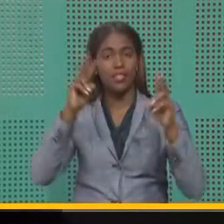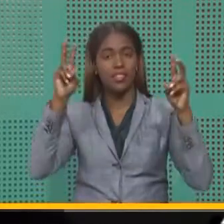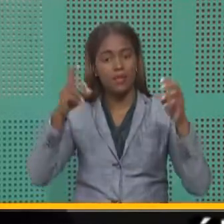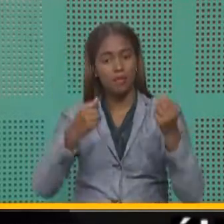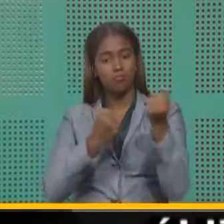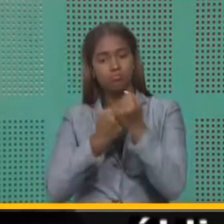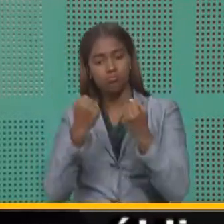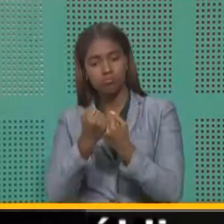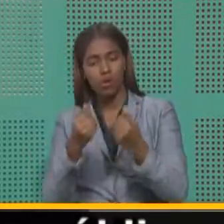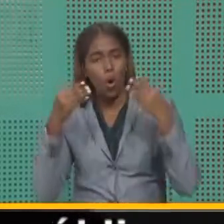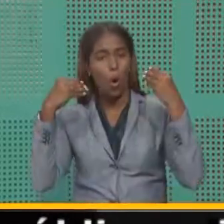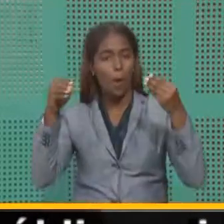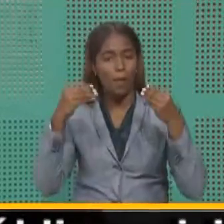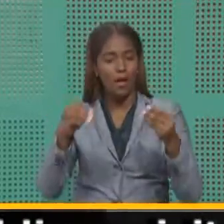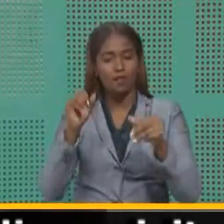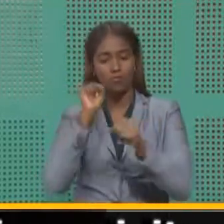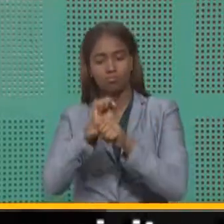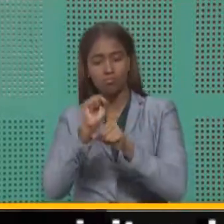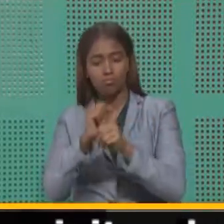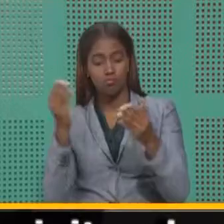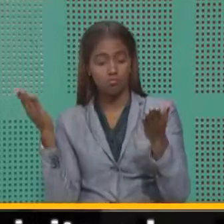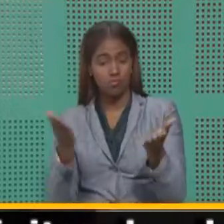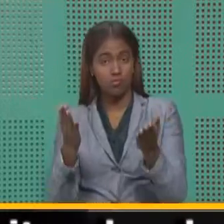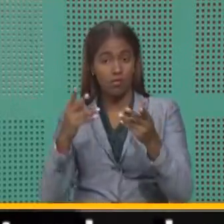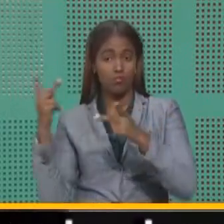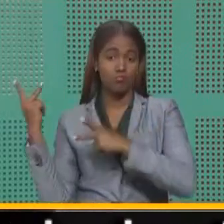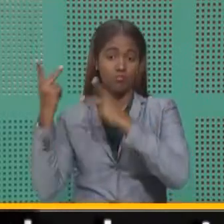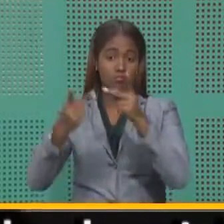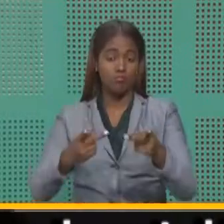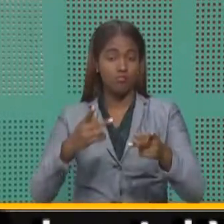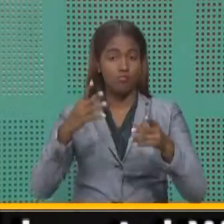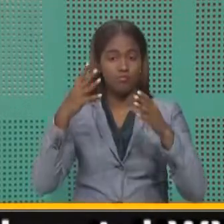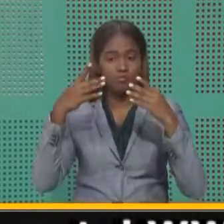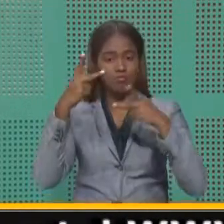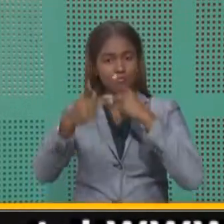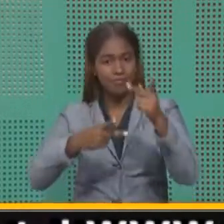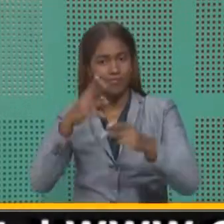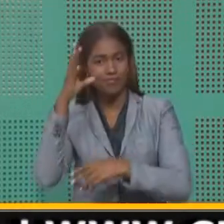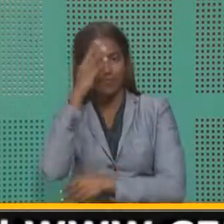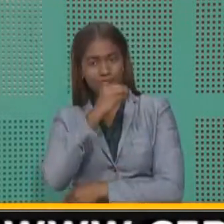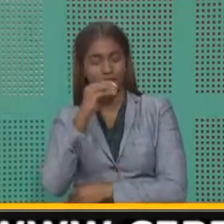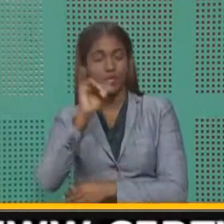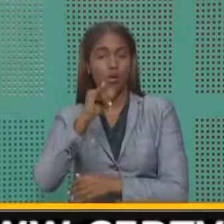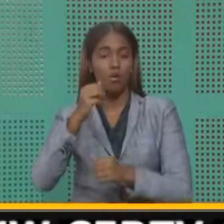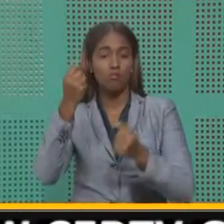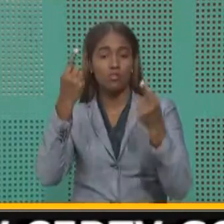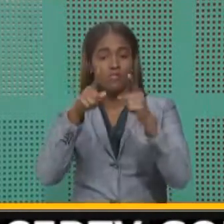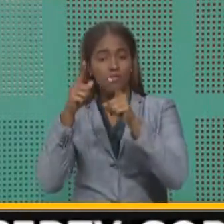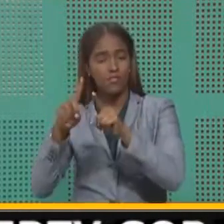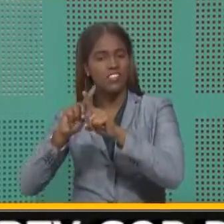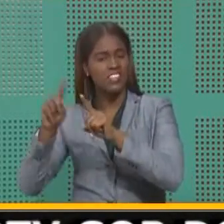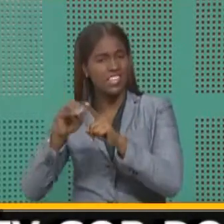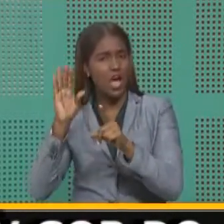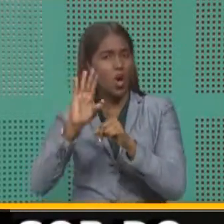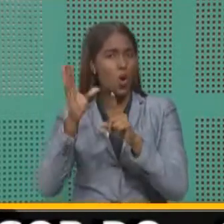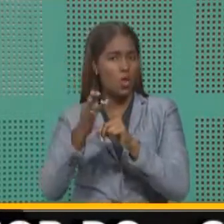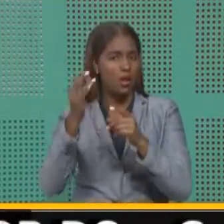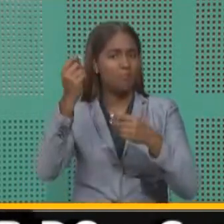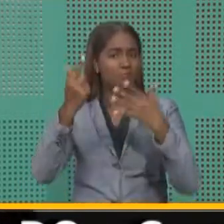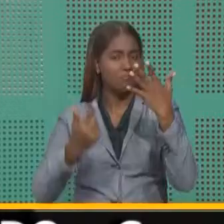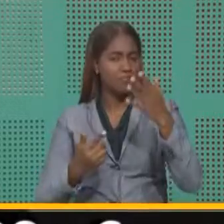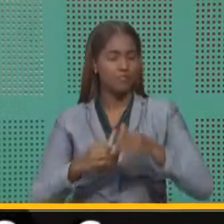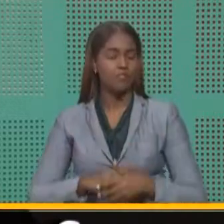comercio inversión turismo y asuntos culturales entre otros entre nuestros países